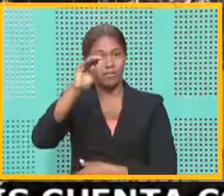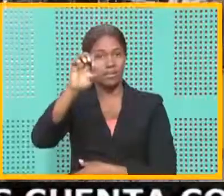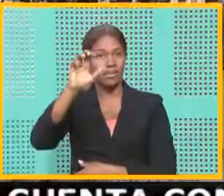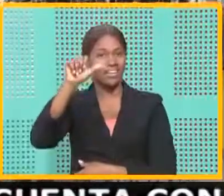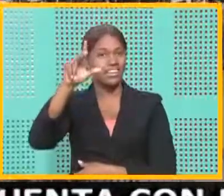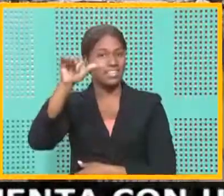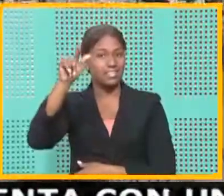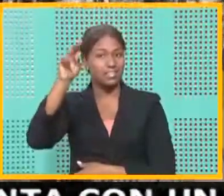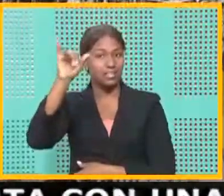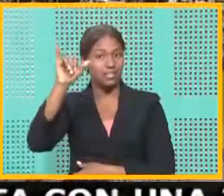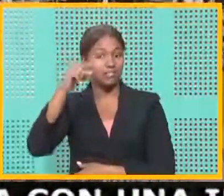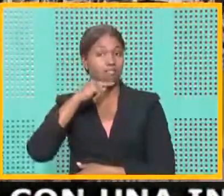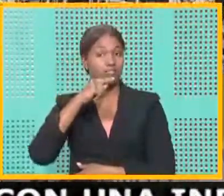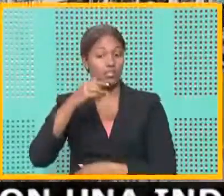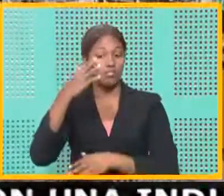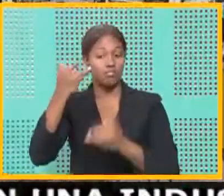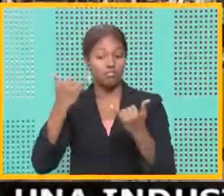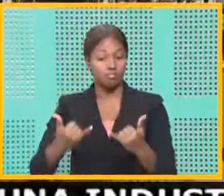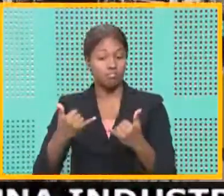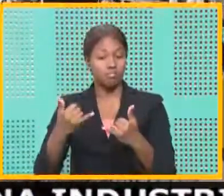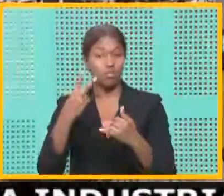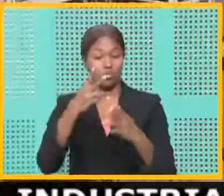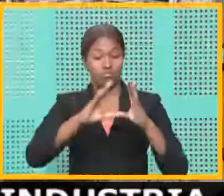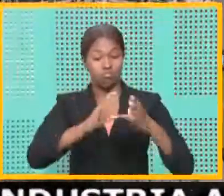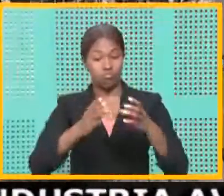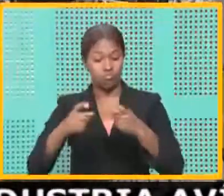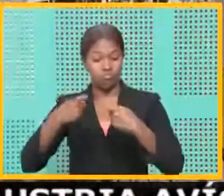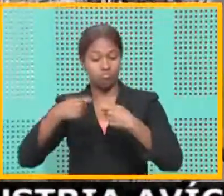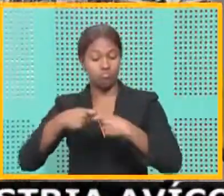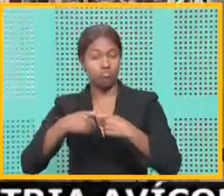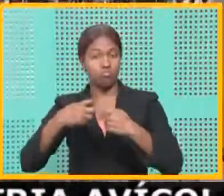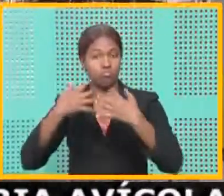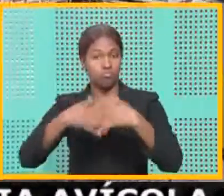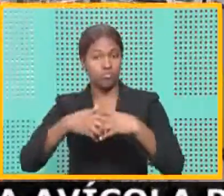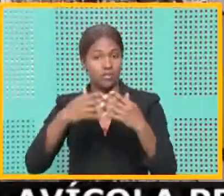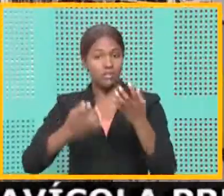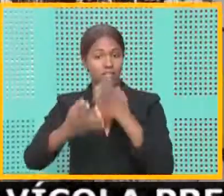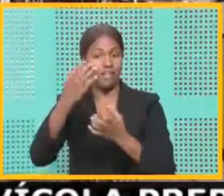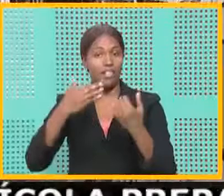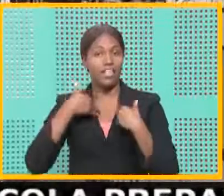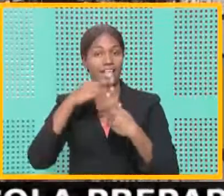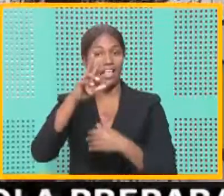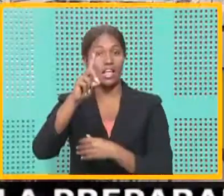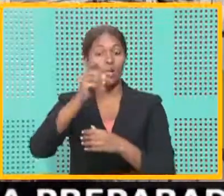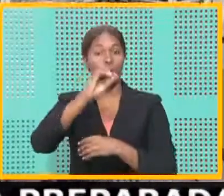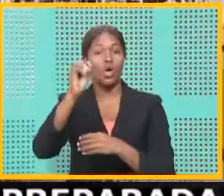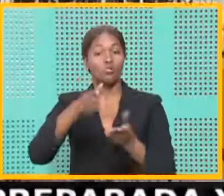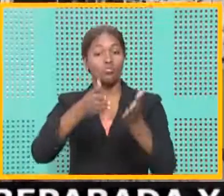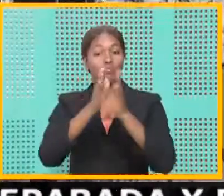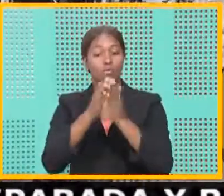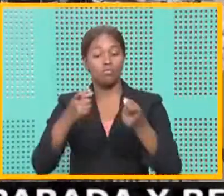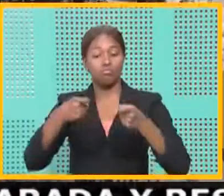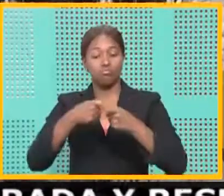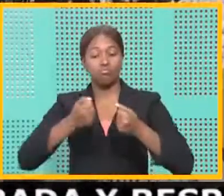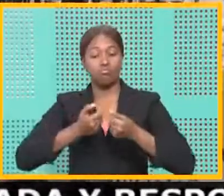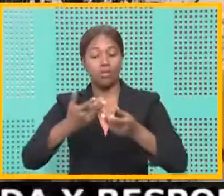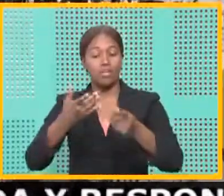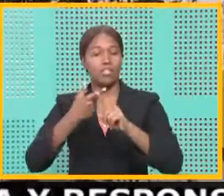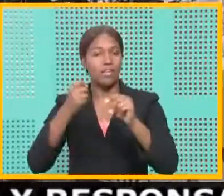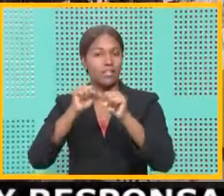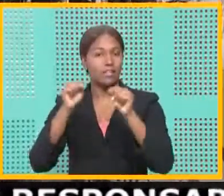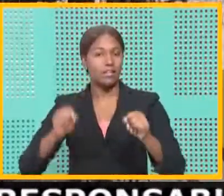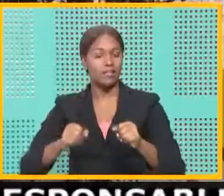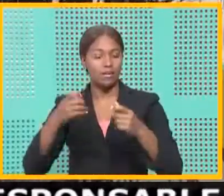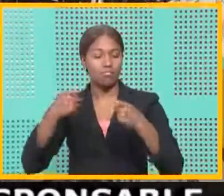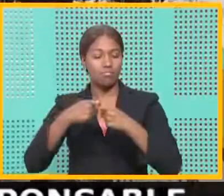Escuder, quien señaló que en estos momentos las dos plantas a carbón suplen el 31% de la demanda de energía abastecida del Sistema Eléctrico